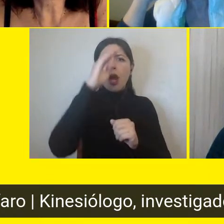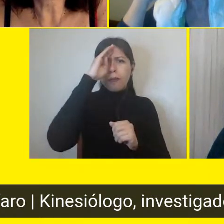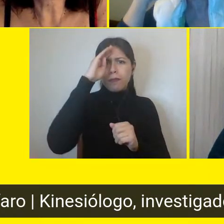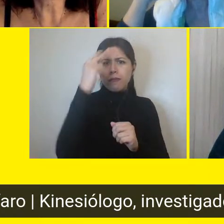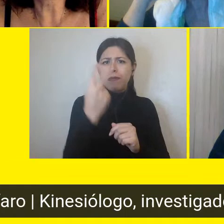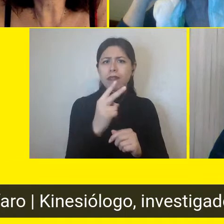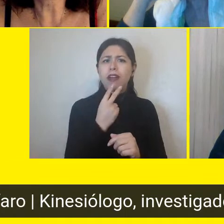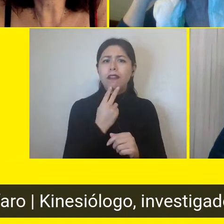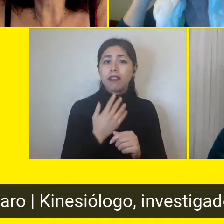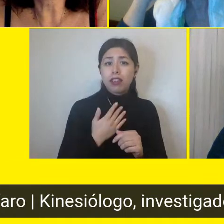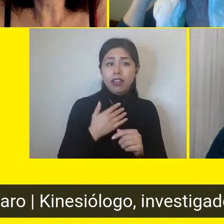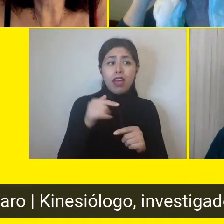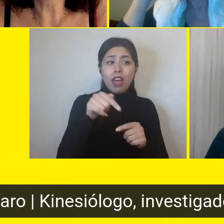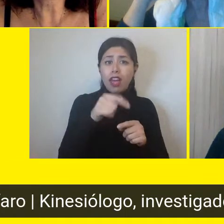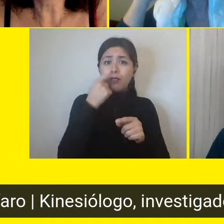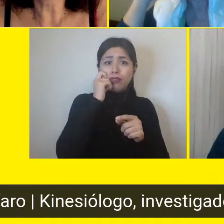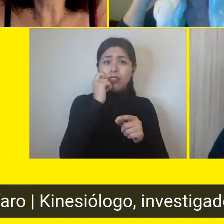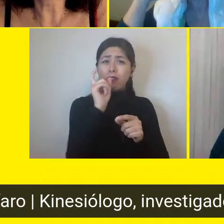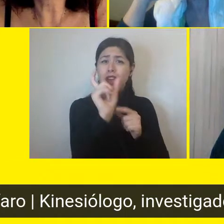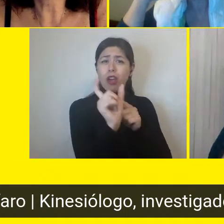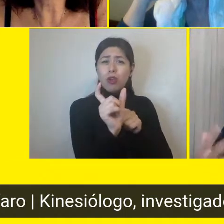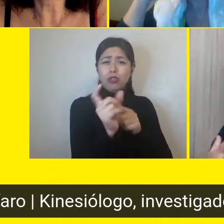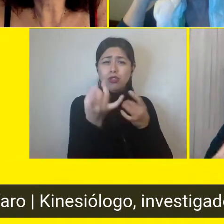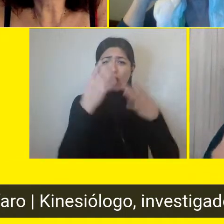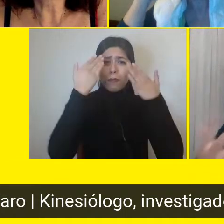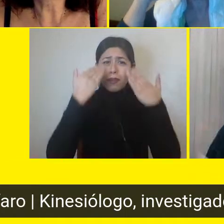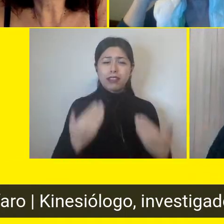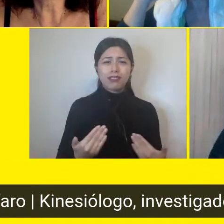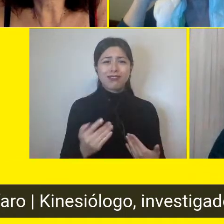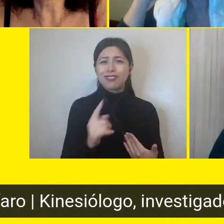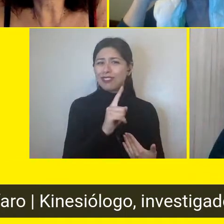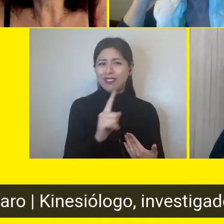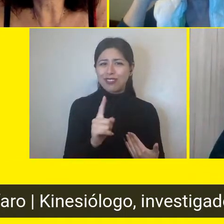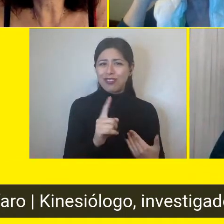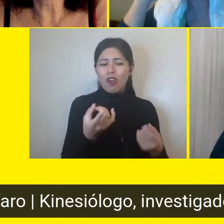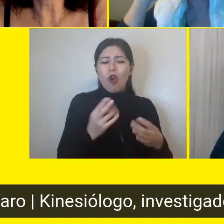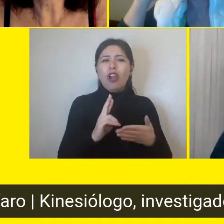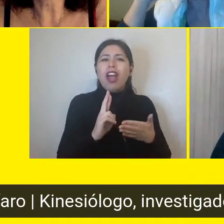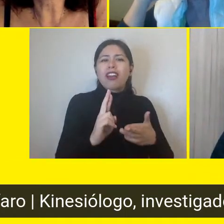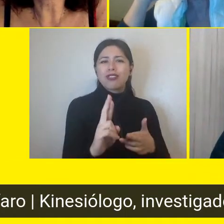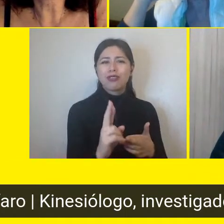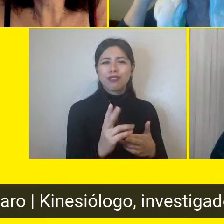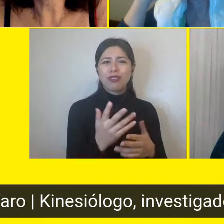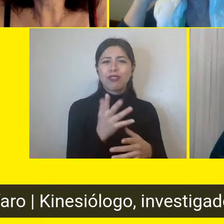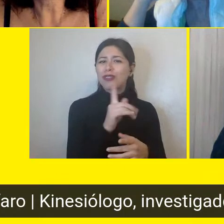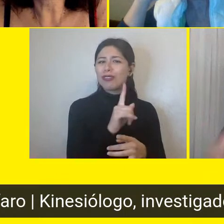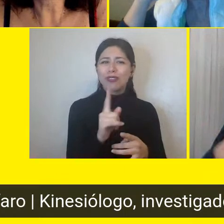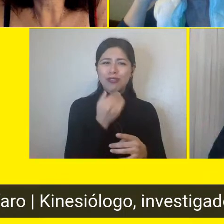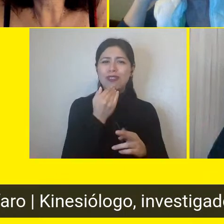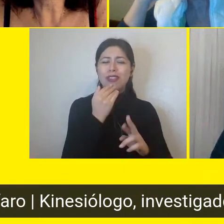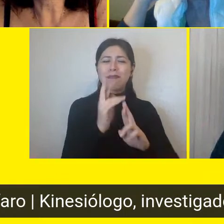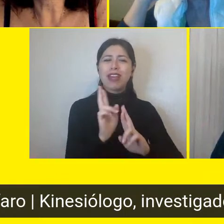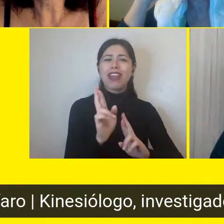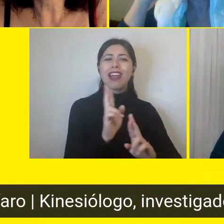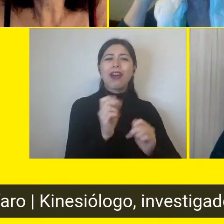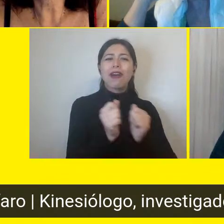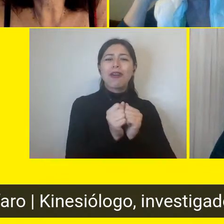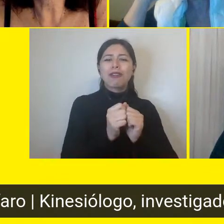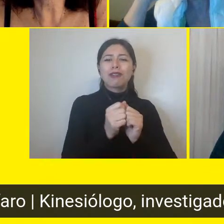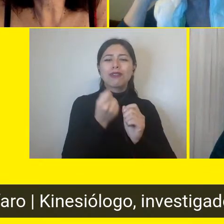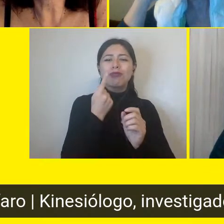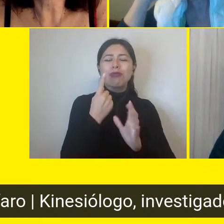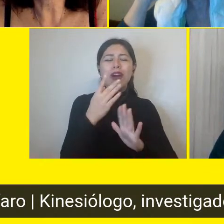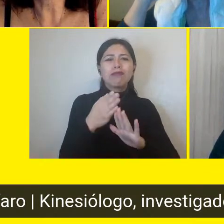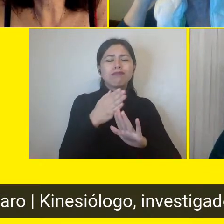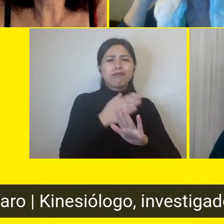allá de un concepto fisiológico, que algo que está ocurriendo como reacción bioquímica, sino que tiene que ver también con las expectativas que tiene